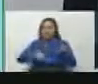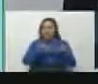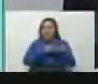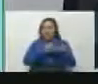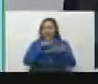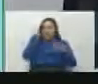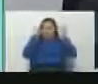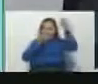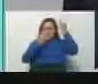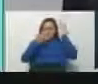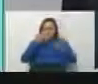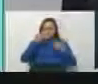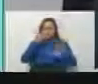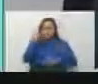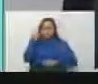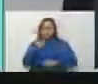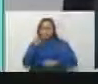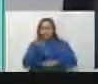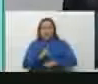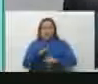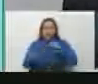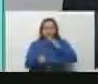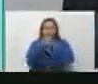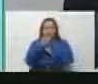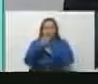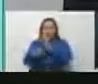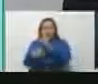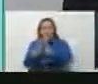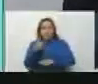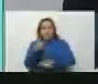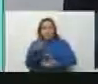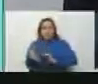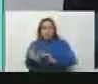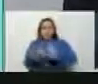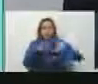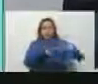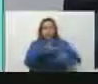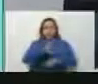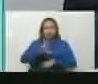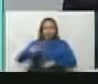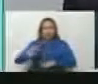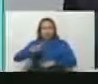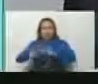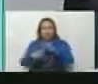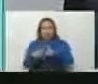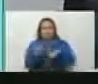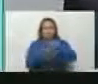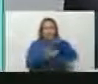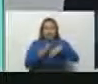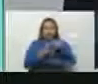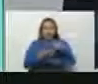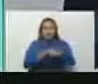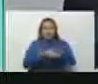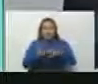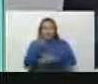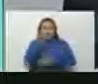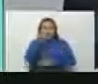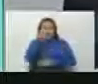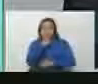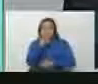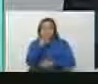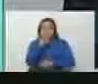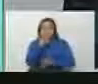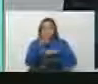las ideas de Bolívar fueron traicionadas después de 1830. Después, en plena Revolución Federal, Zamora, entre otros, alza esa